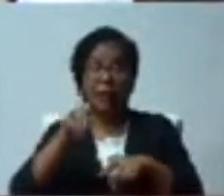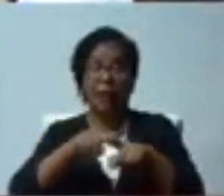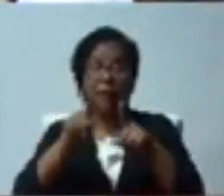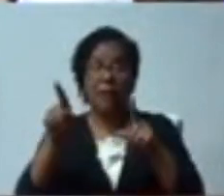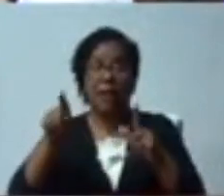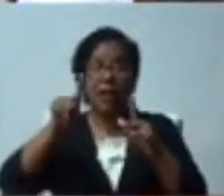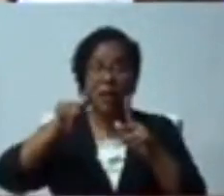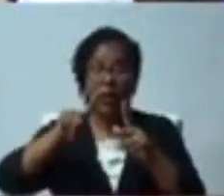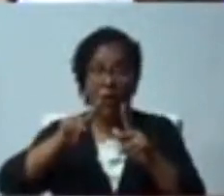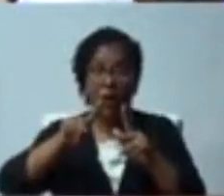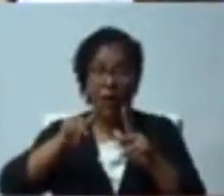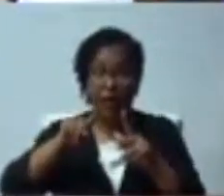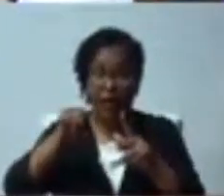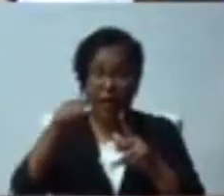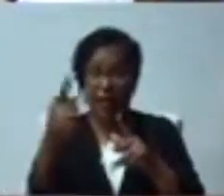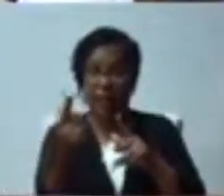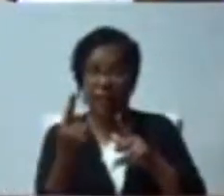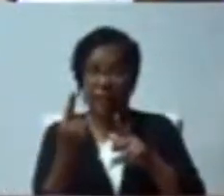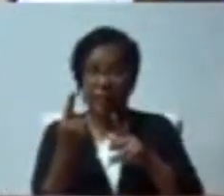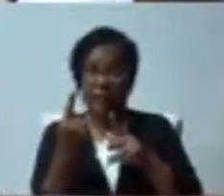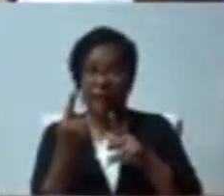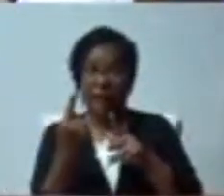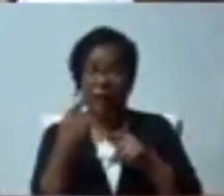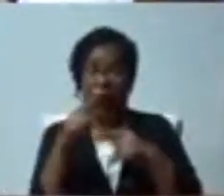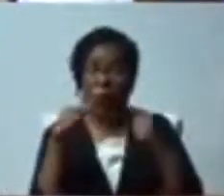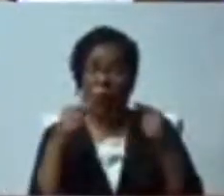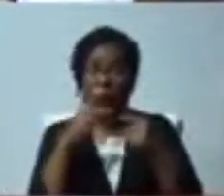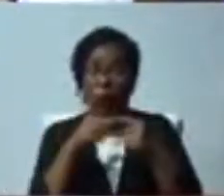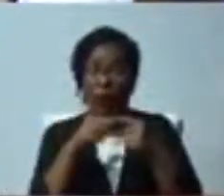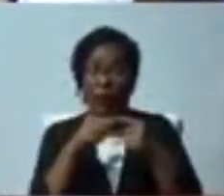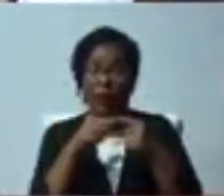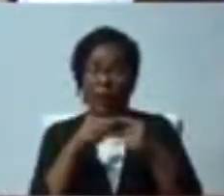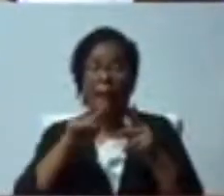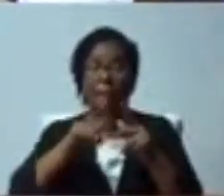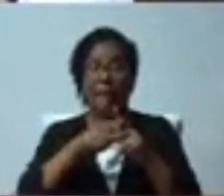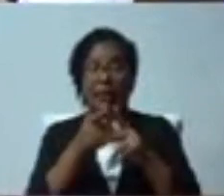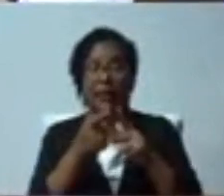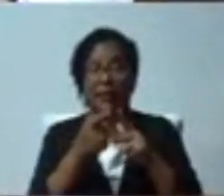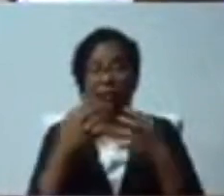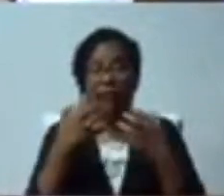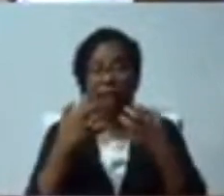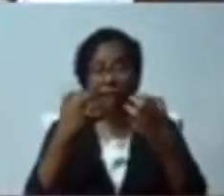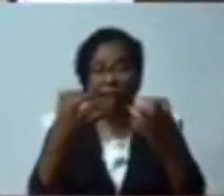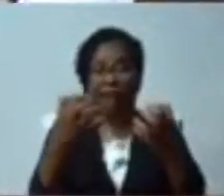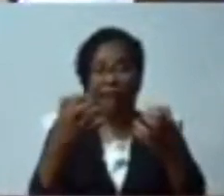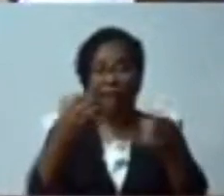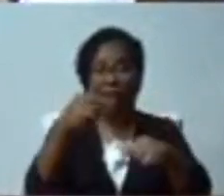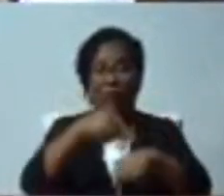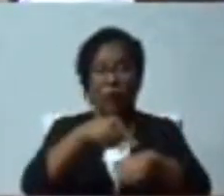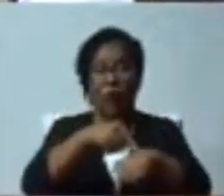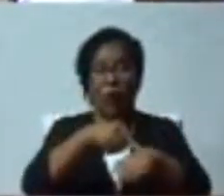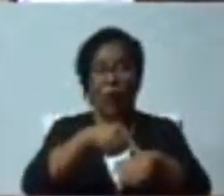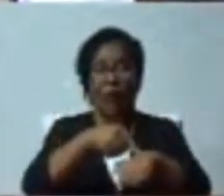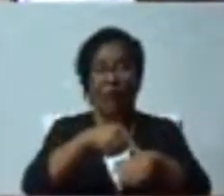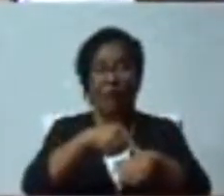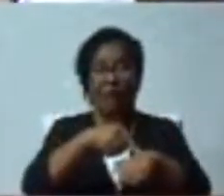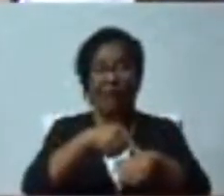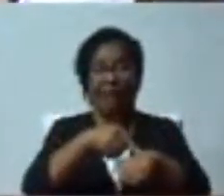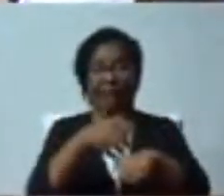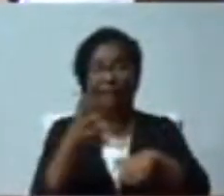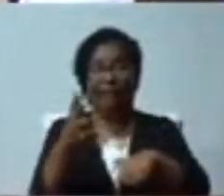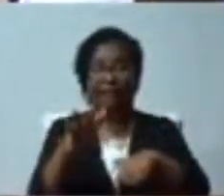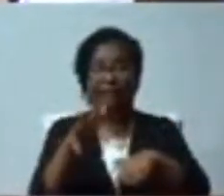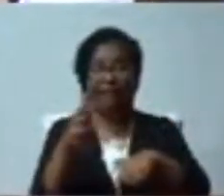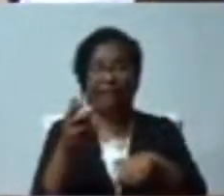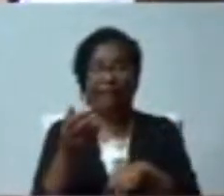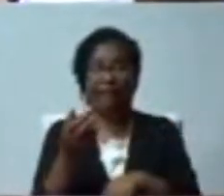sesión. Porque la línea aérea aquella, yo no voy a mencionar su nombre porque no quiero hacer más daño, porque